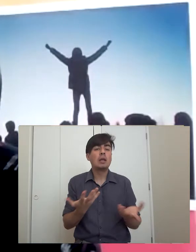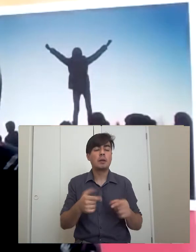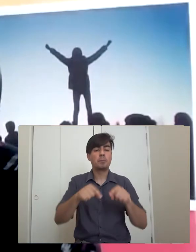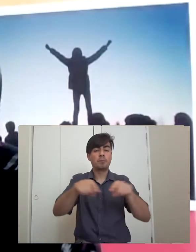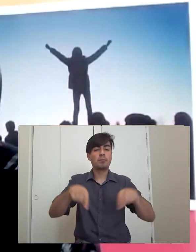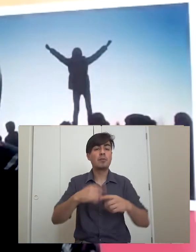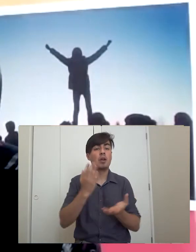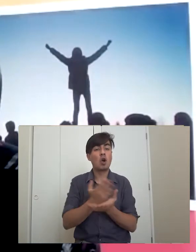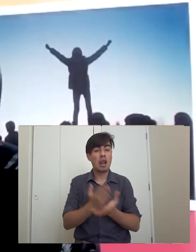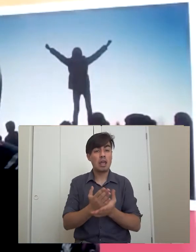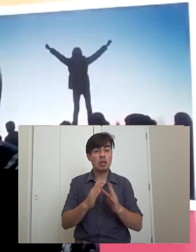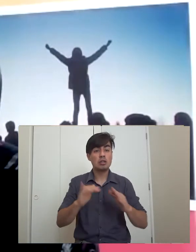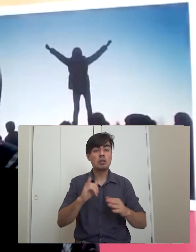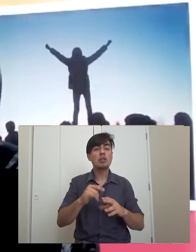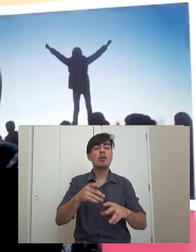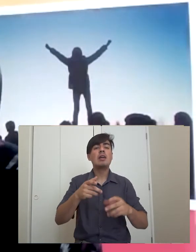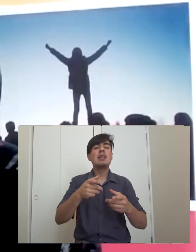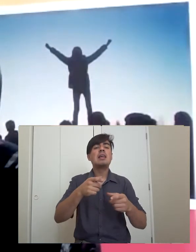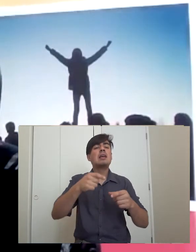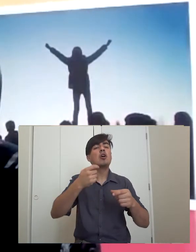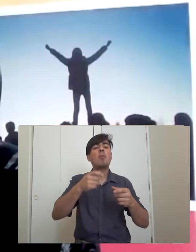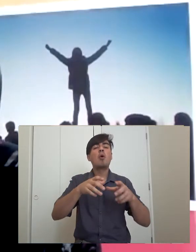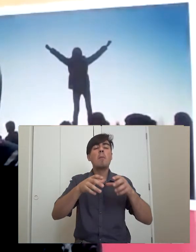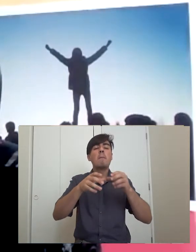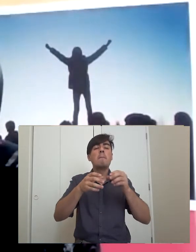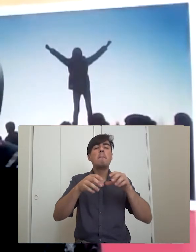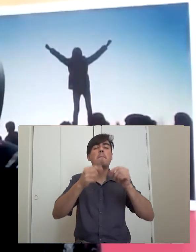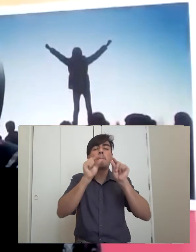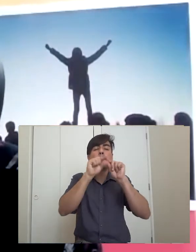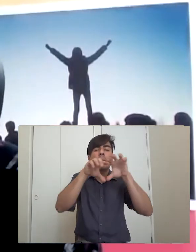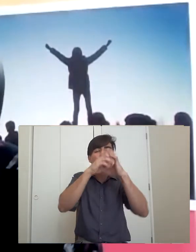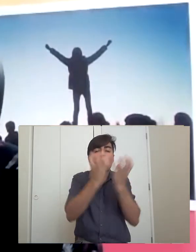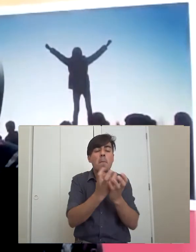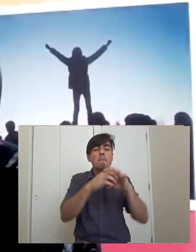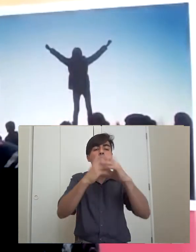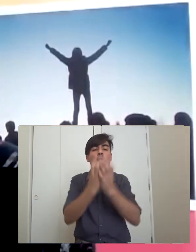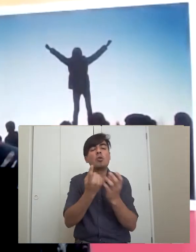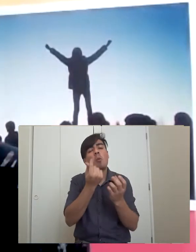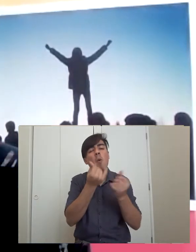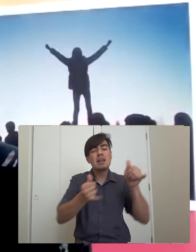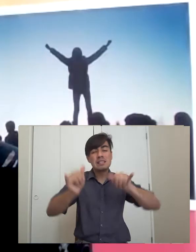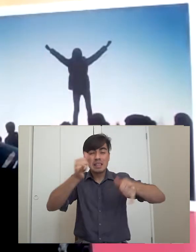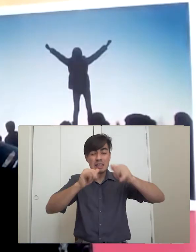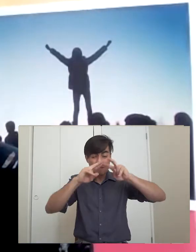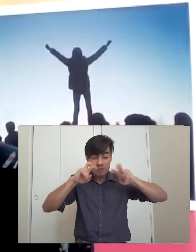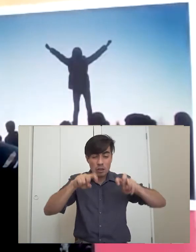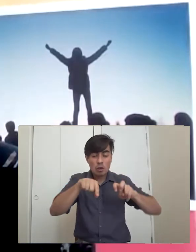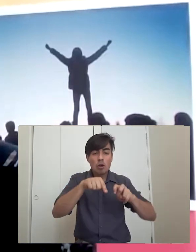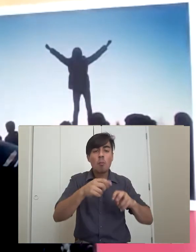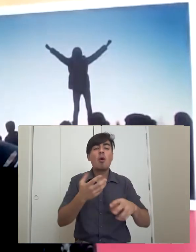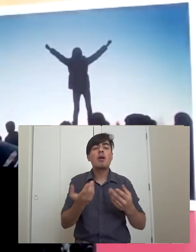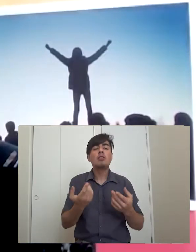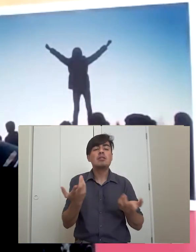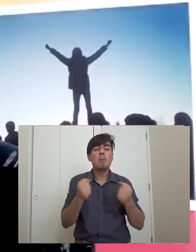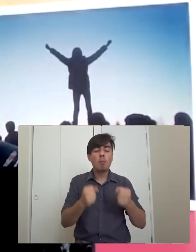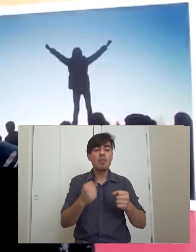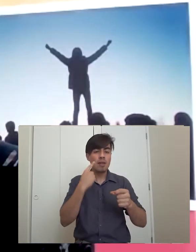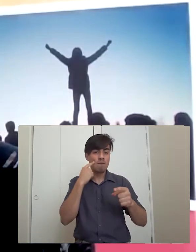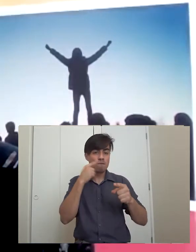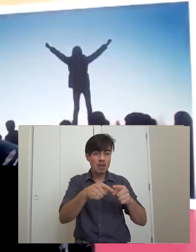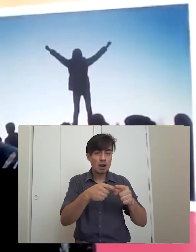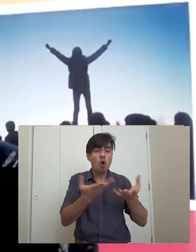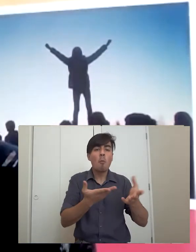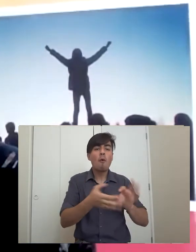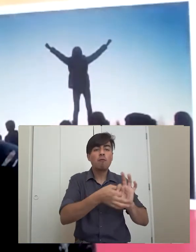escuelas son unos microcosmos de un científico. Entonces, podemos verlo como una oportunidad